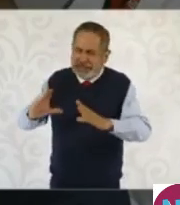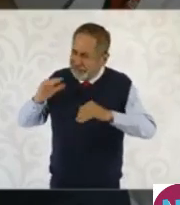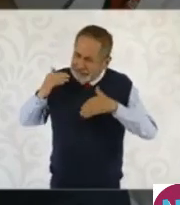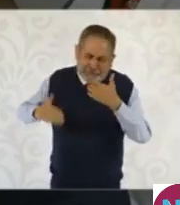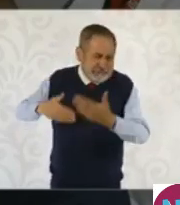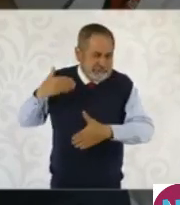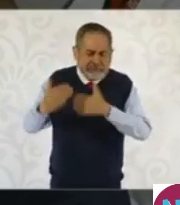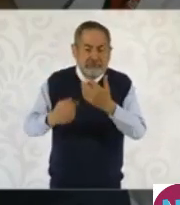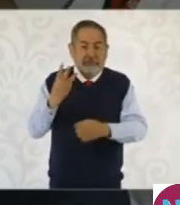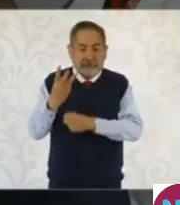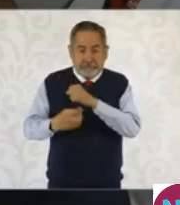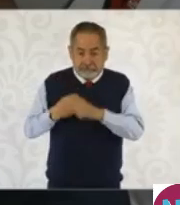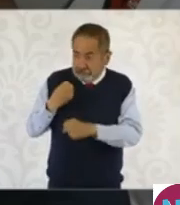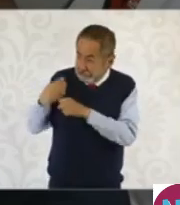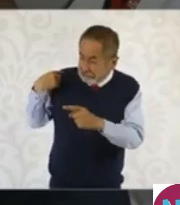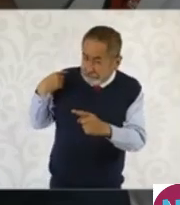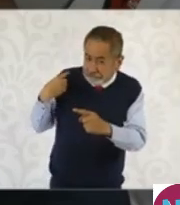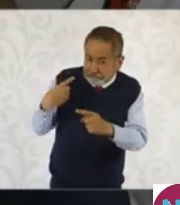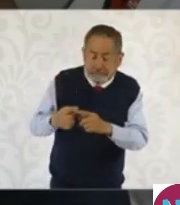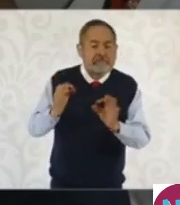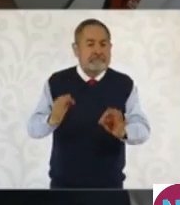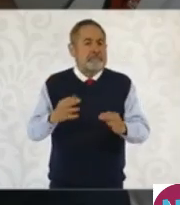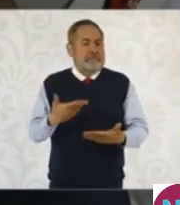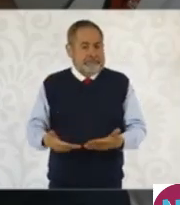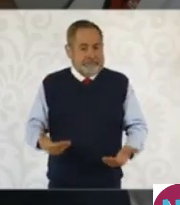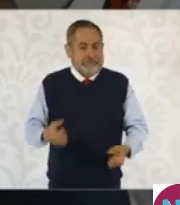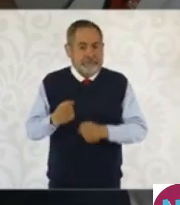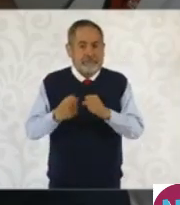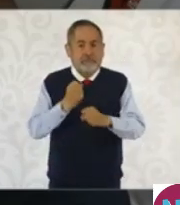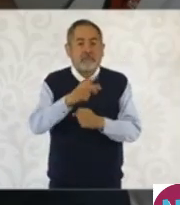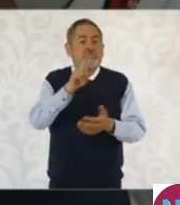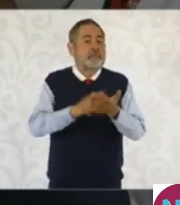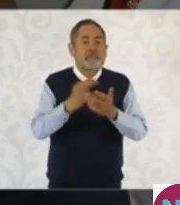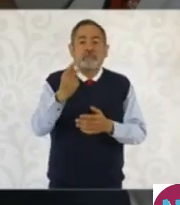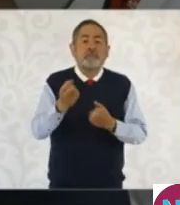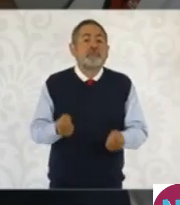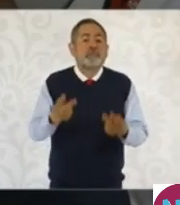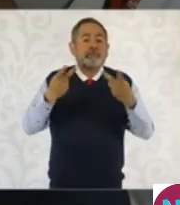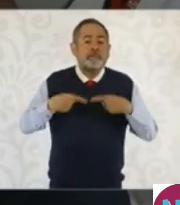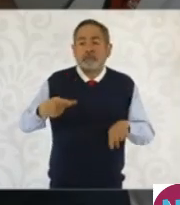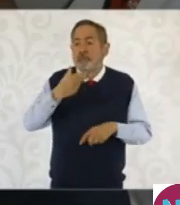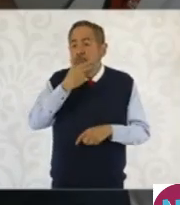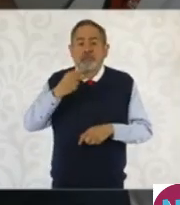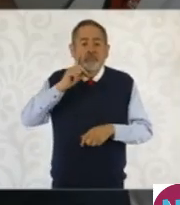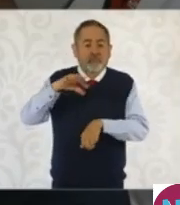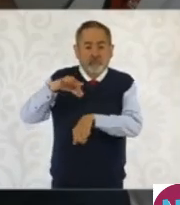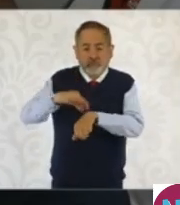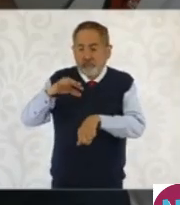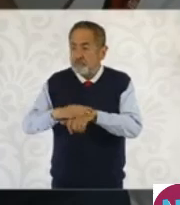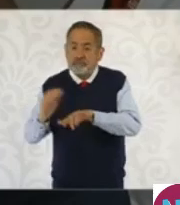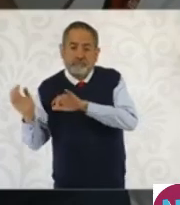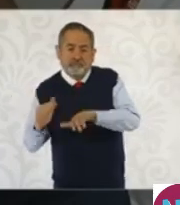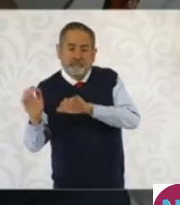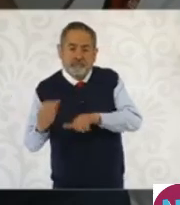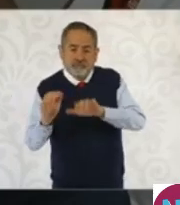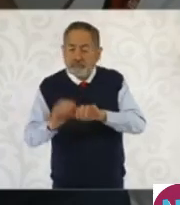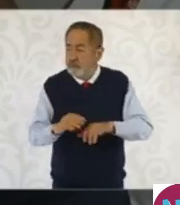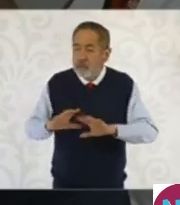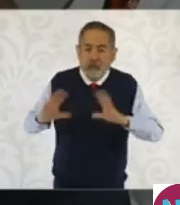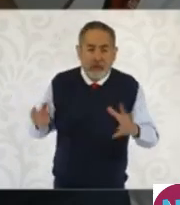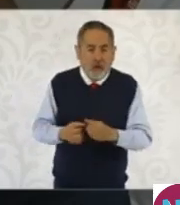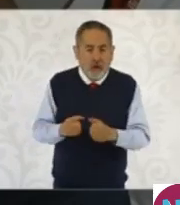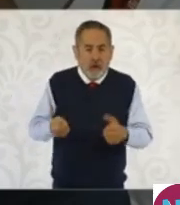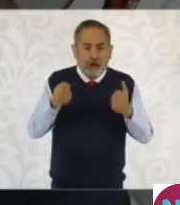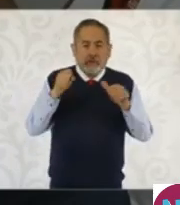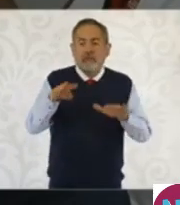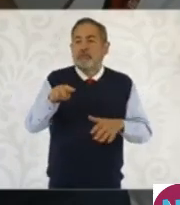contratar más. Y este año 2025 es el año récord del número de médicas y médicos familiares que tiene el Seguro Social, con